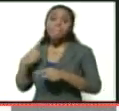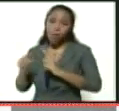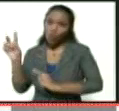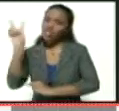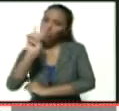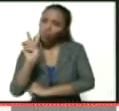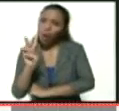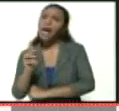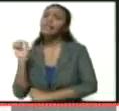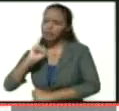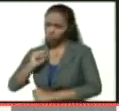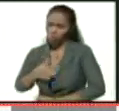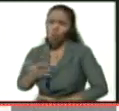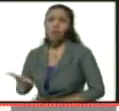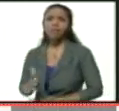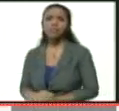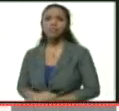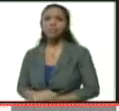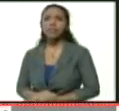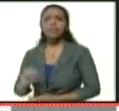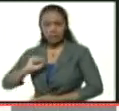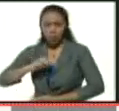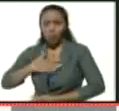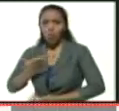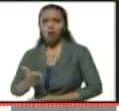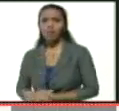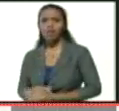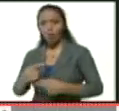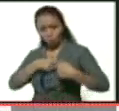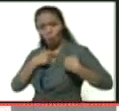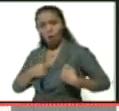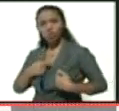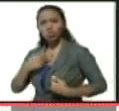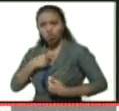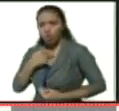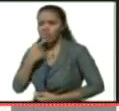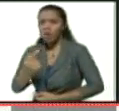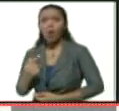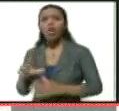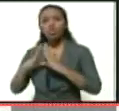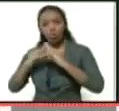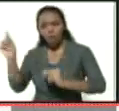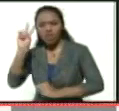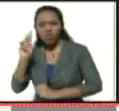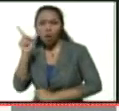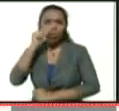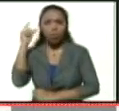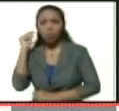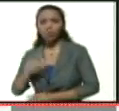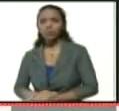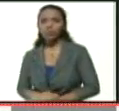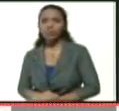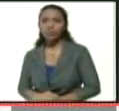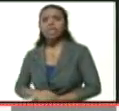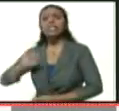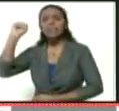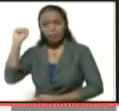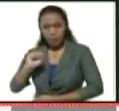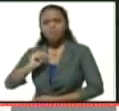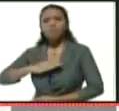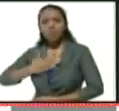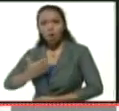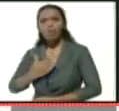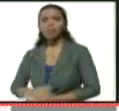Venezuela, sí se puede, del corazón te digo, a todos los venezolanos y venezolanas, sí se